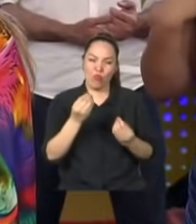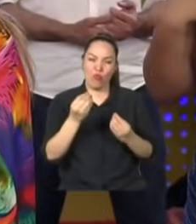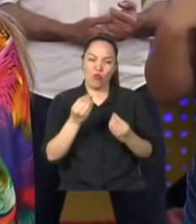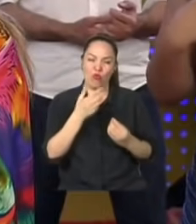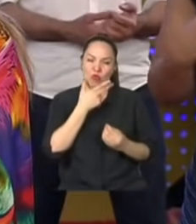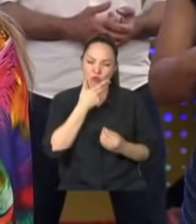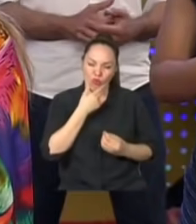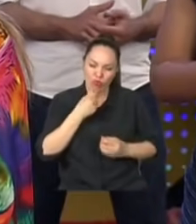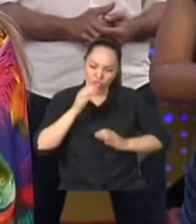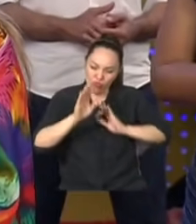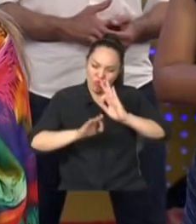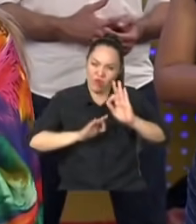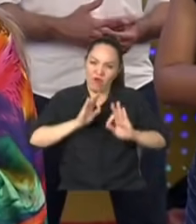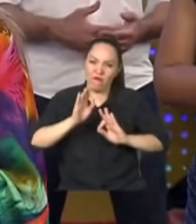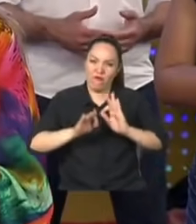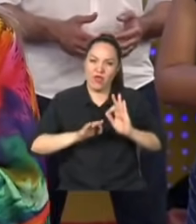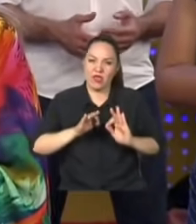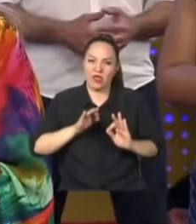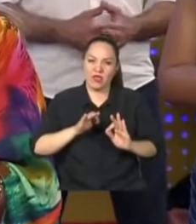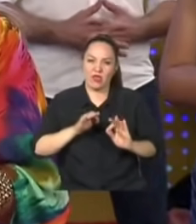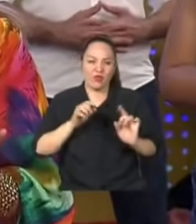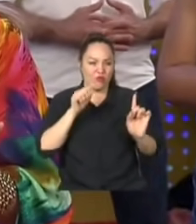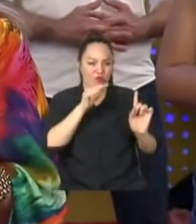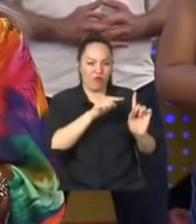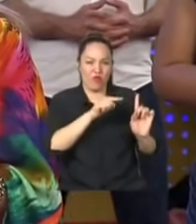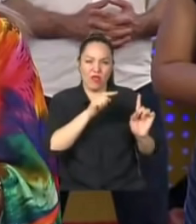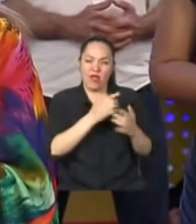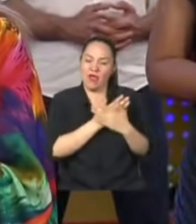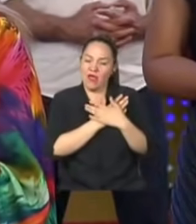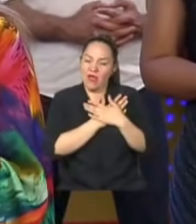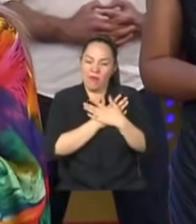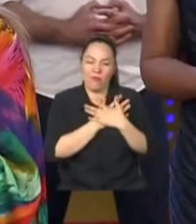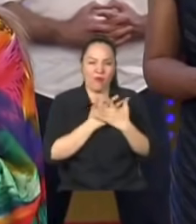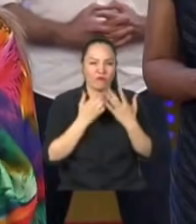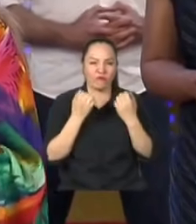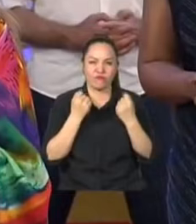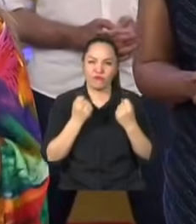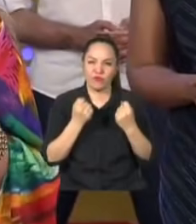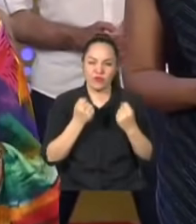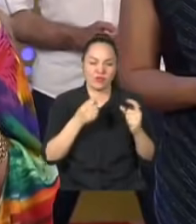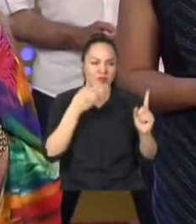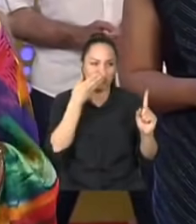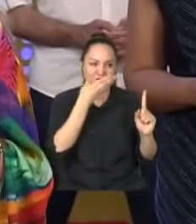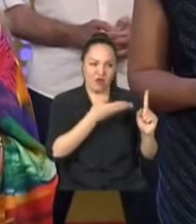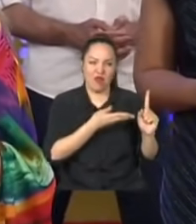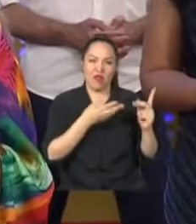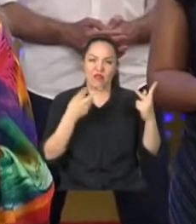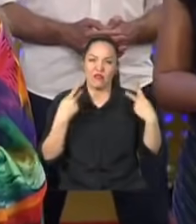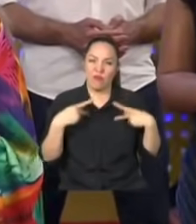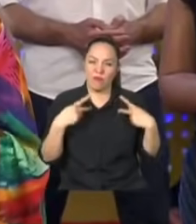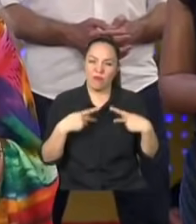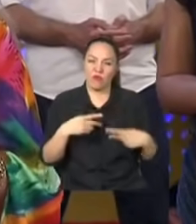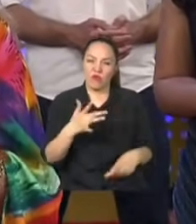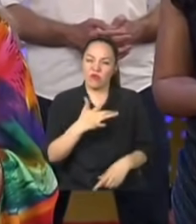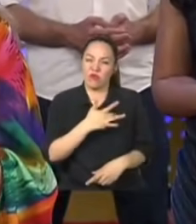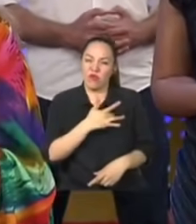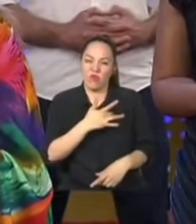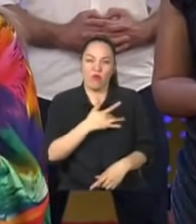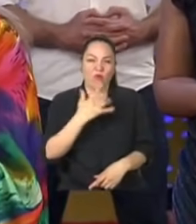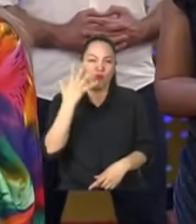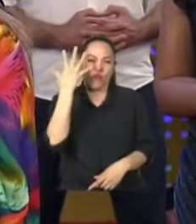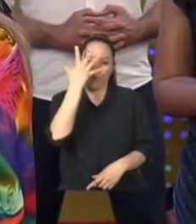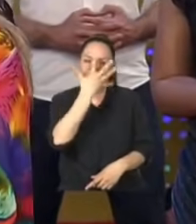mujer. La ama como no tienen una idea. Y es una persona que tiene un super corazón